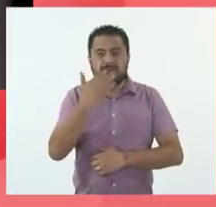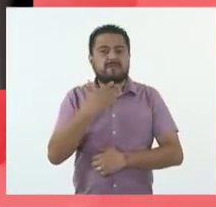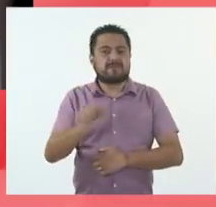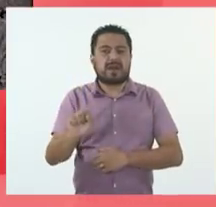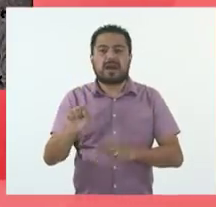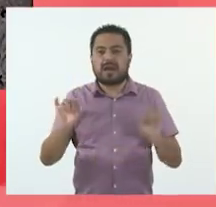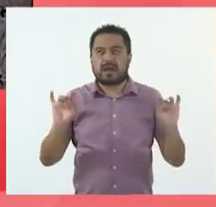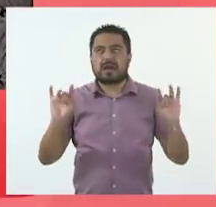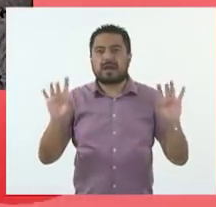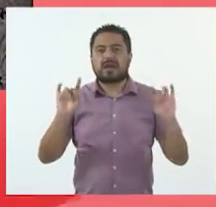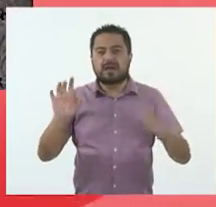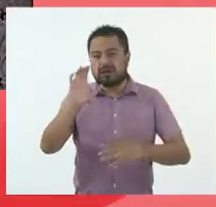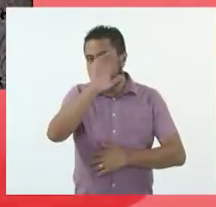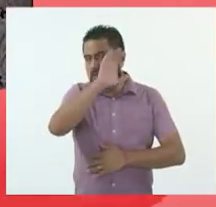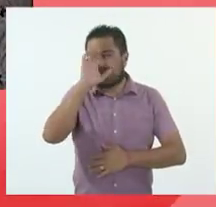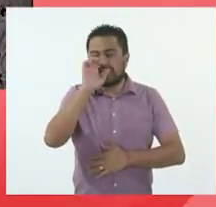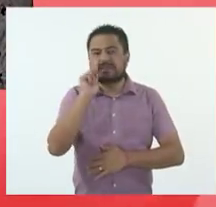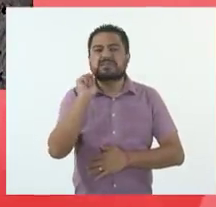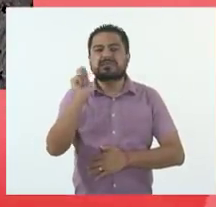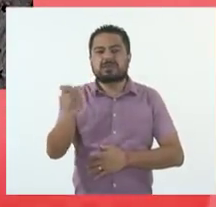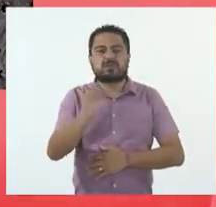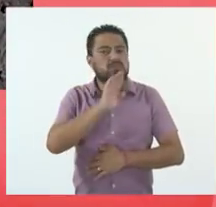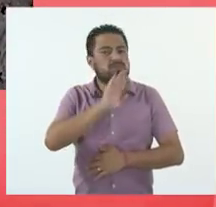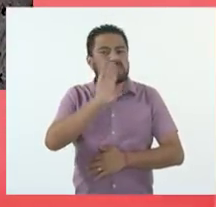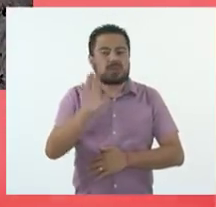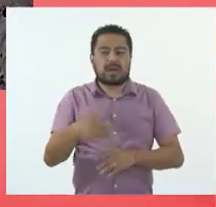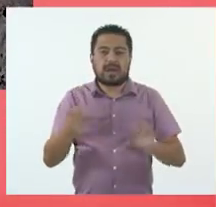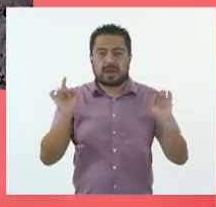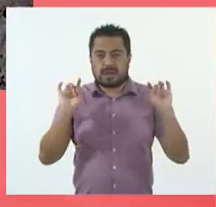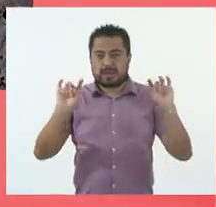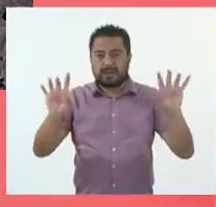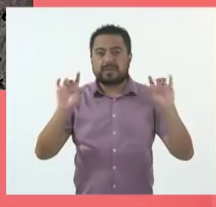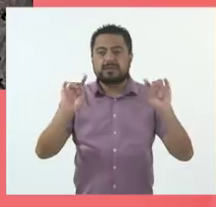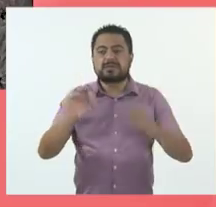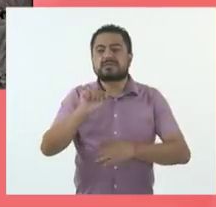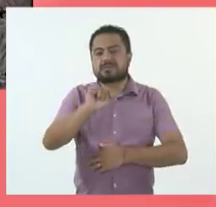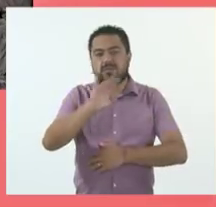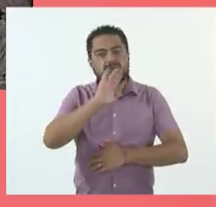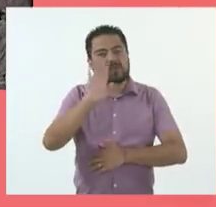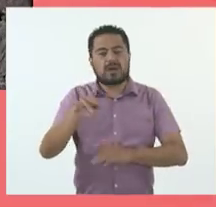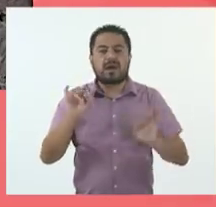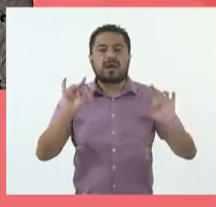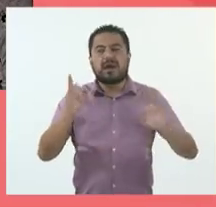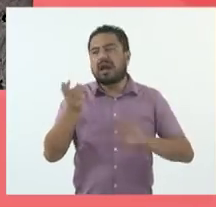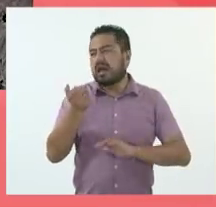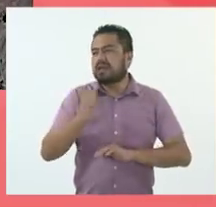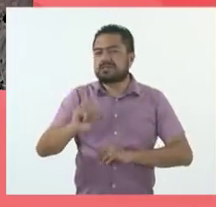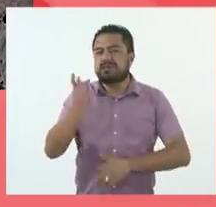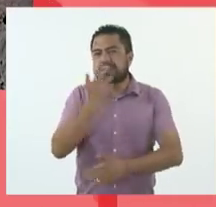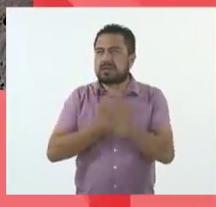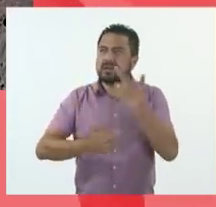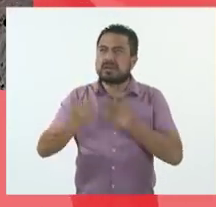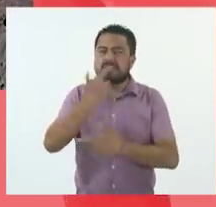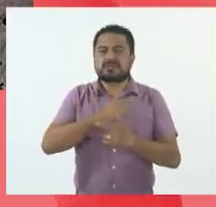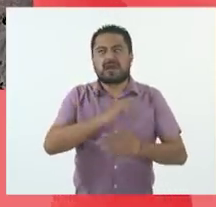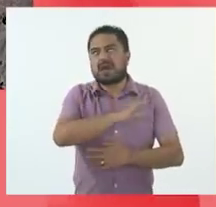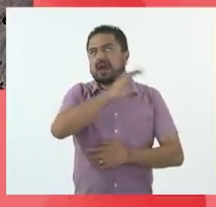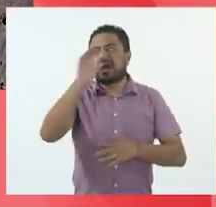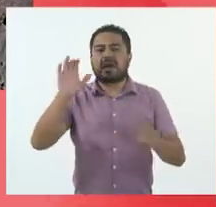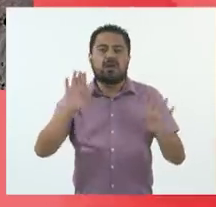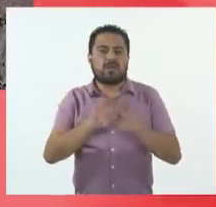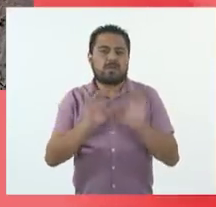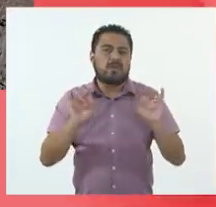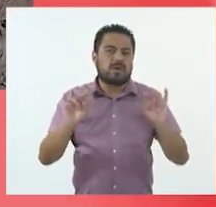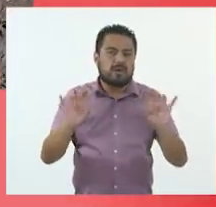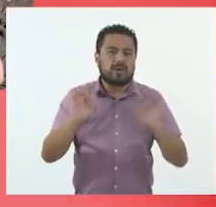Estas fotografías son de los 20. La muerte de los angelitos. La muerte de los angelitos, y así regresan al cielo, como angelitos.